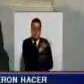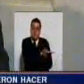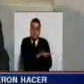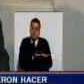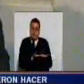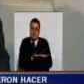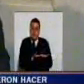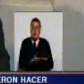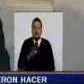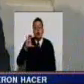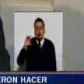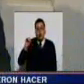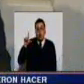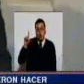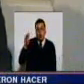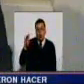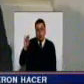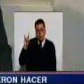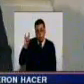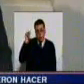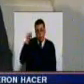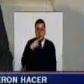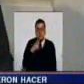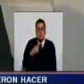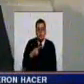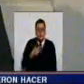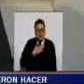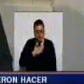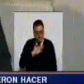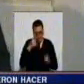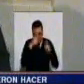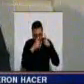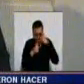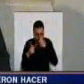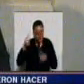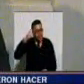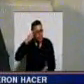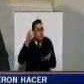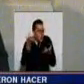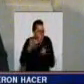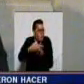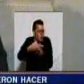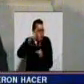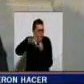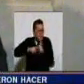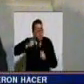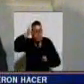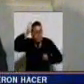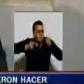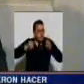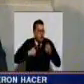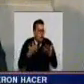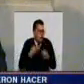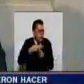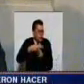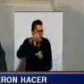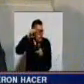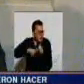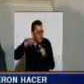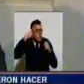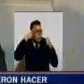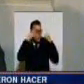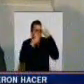Colbún le dice a la Superintendencia que están pensando en participar. Les dice exactamente, estamos evaluando